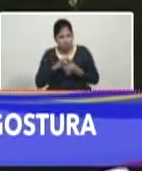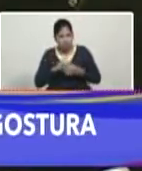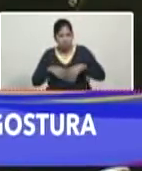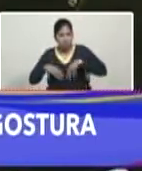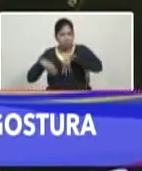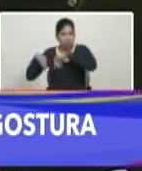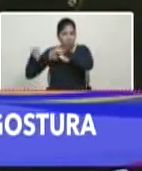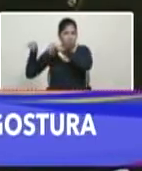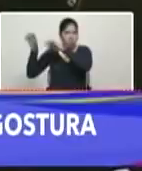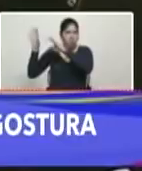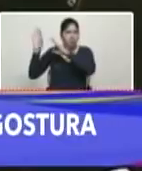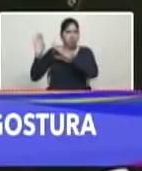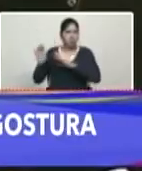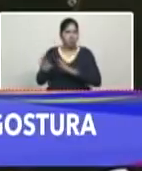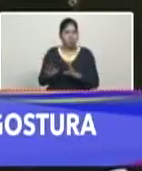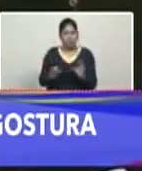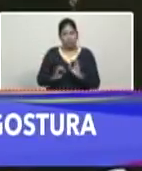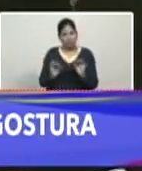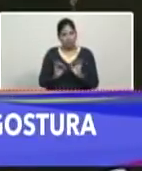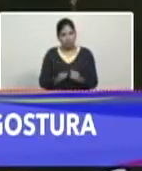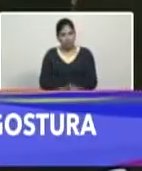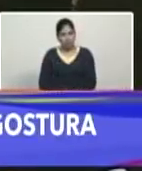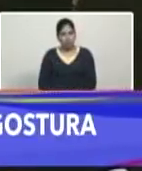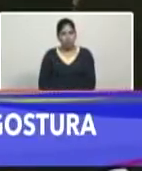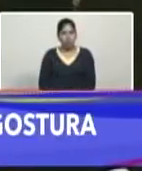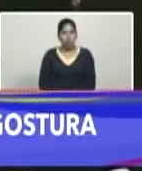en la vida que le toca.